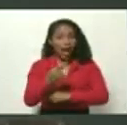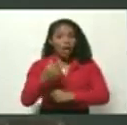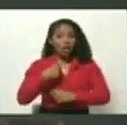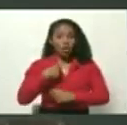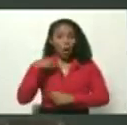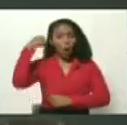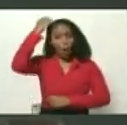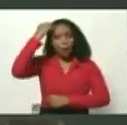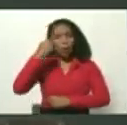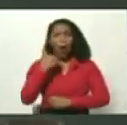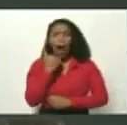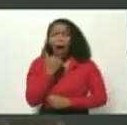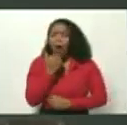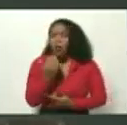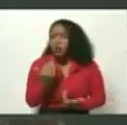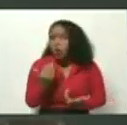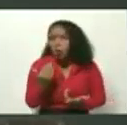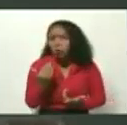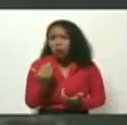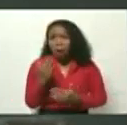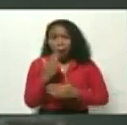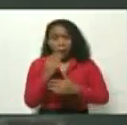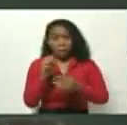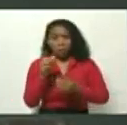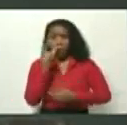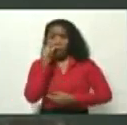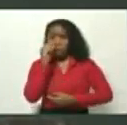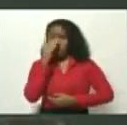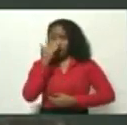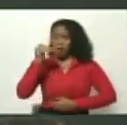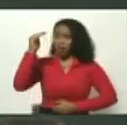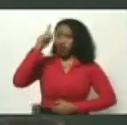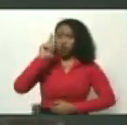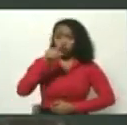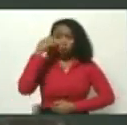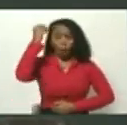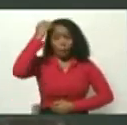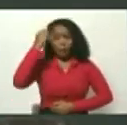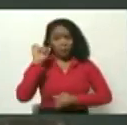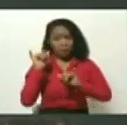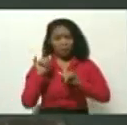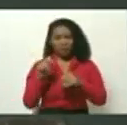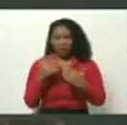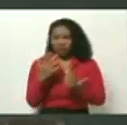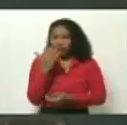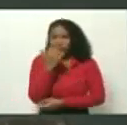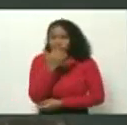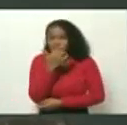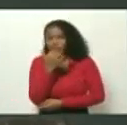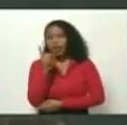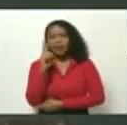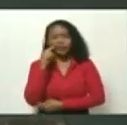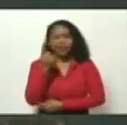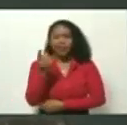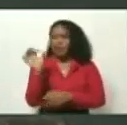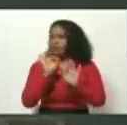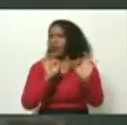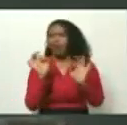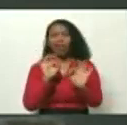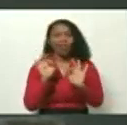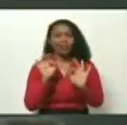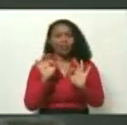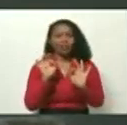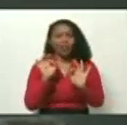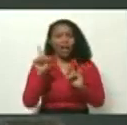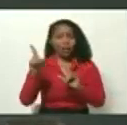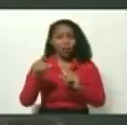tal cosa. Mayor Amelia, ¿qué opina usted? Lo mismo. Porque no se podía decir más nada, porque bueno, lo que iban a hacer es